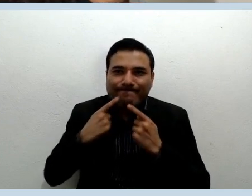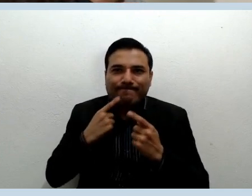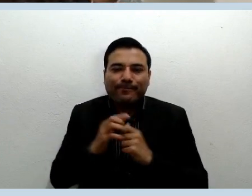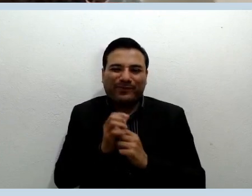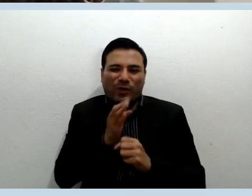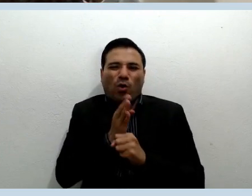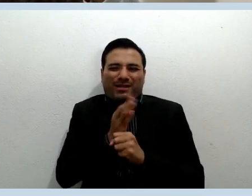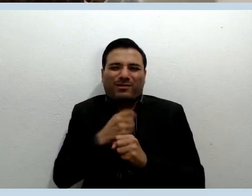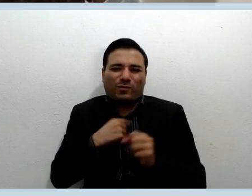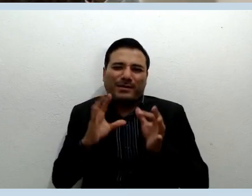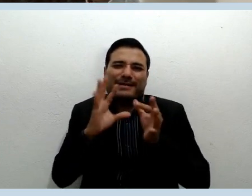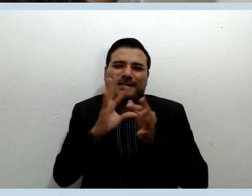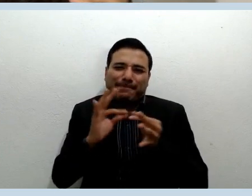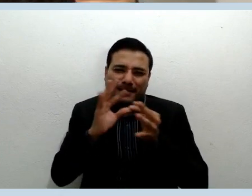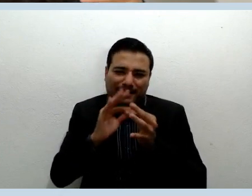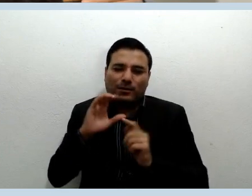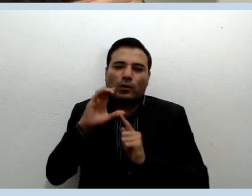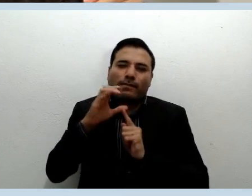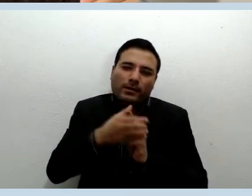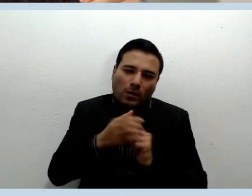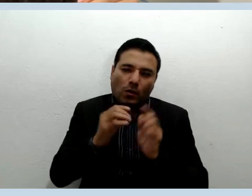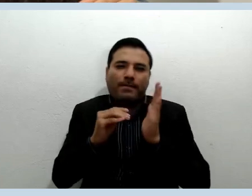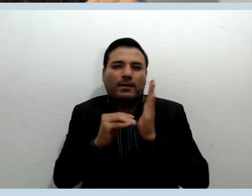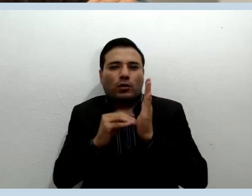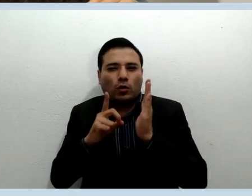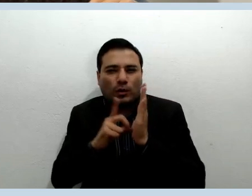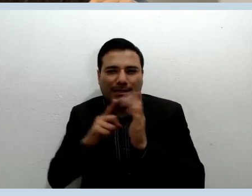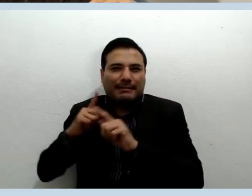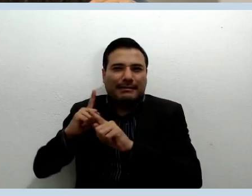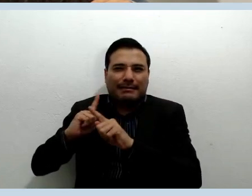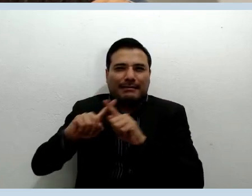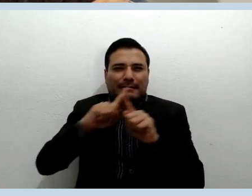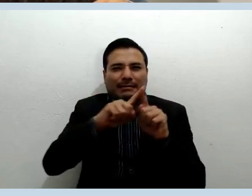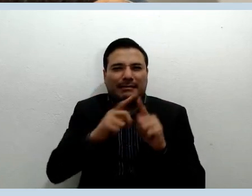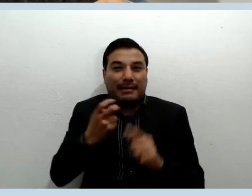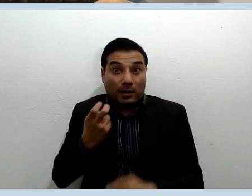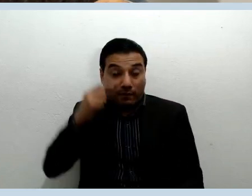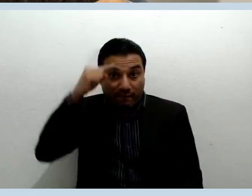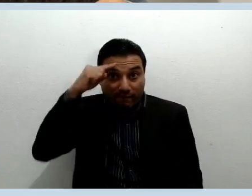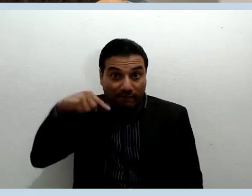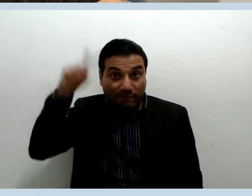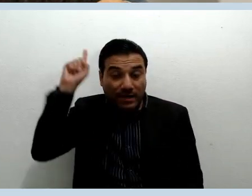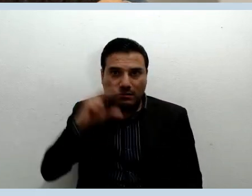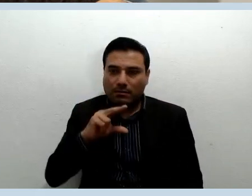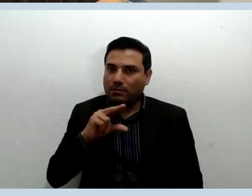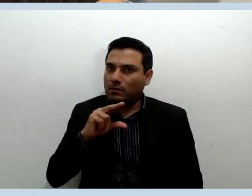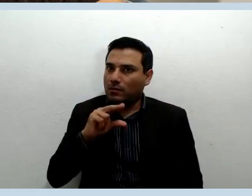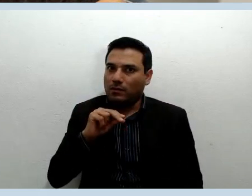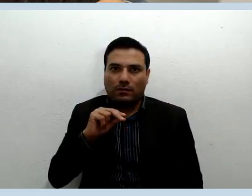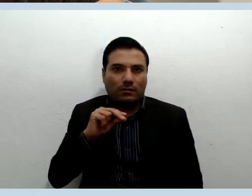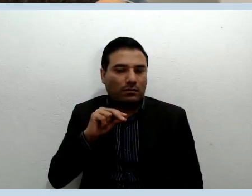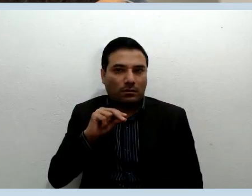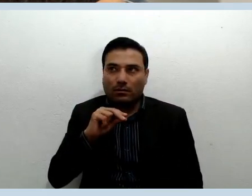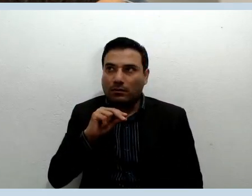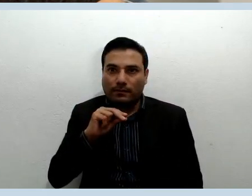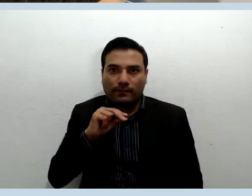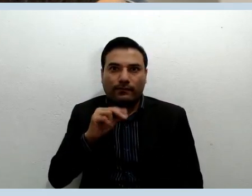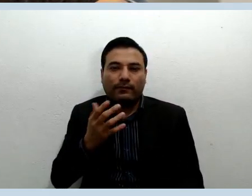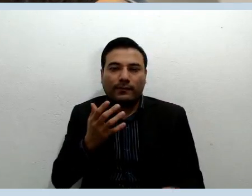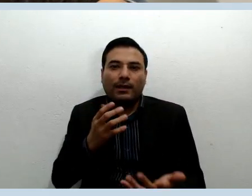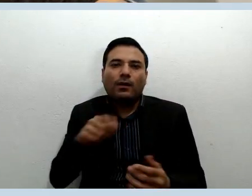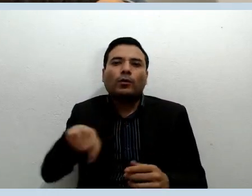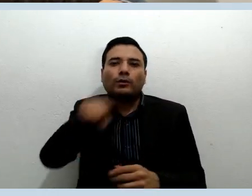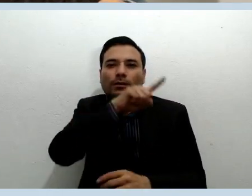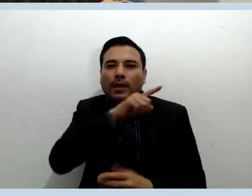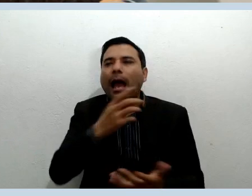hablando todo lo que ha hecho la comitiva pues no es de grapa no y tampoco ha sido como de claro ternura claro